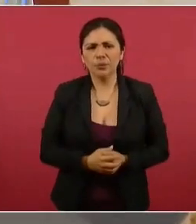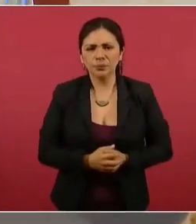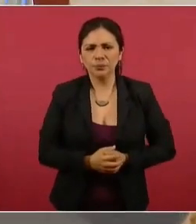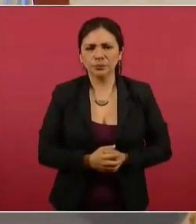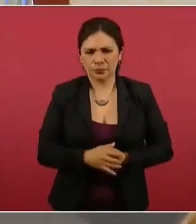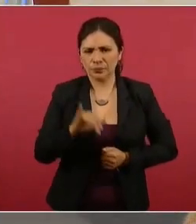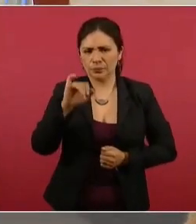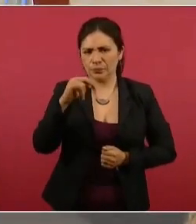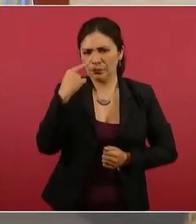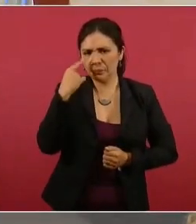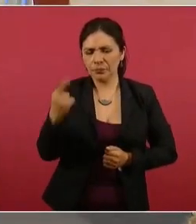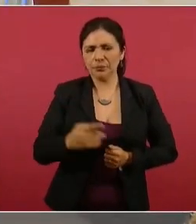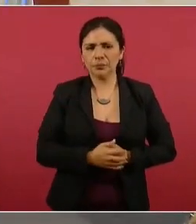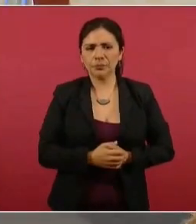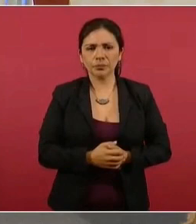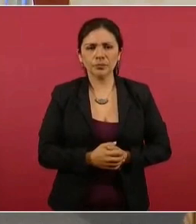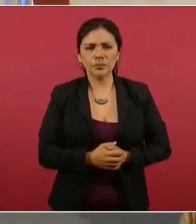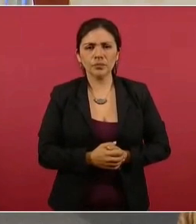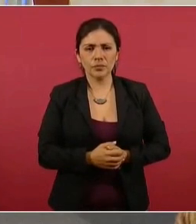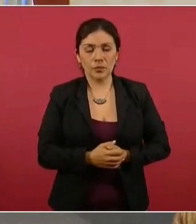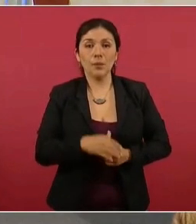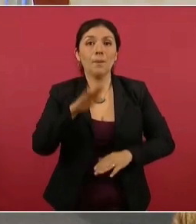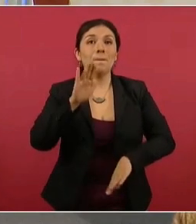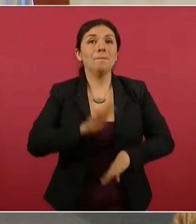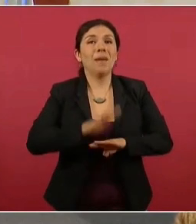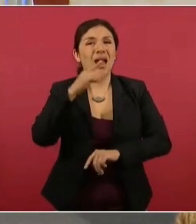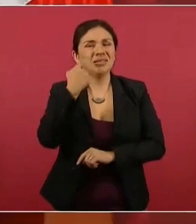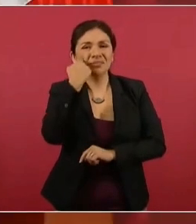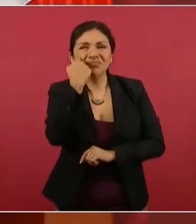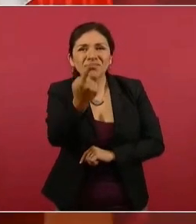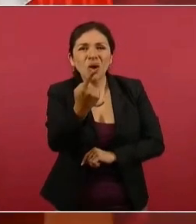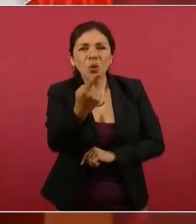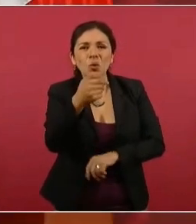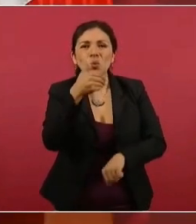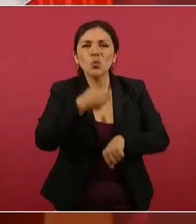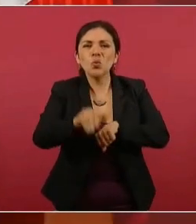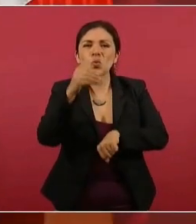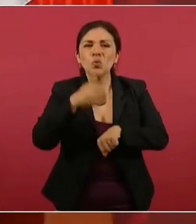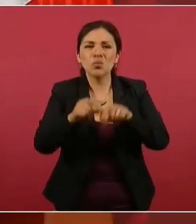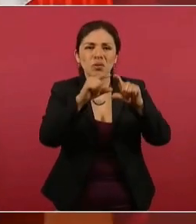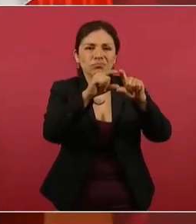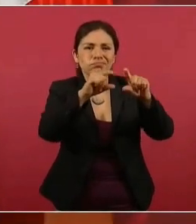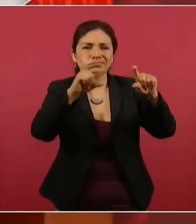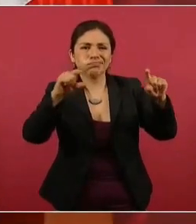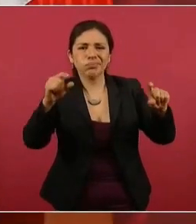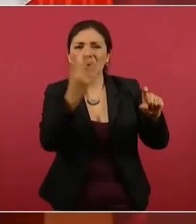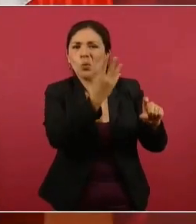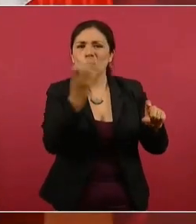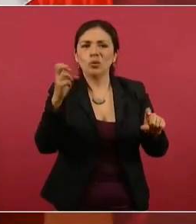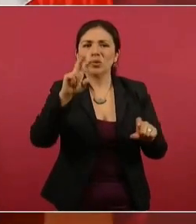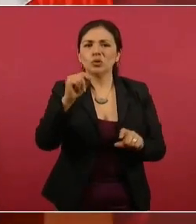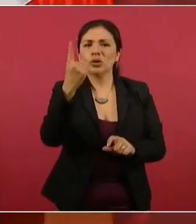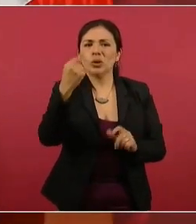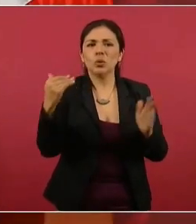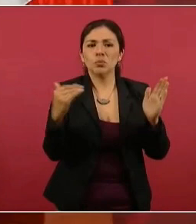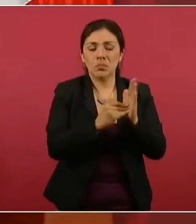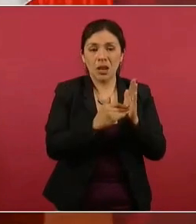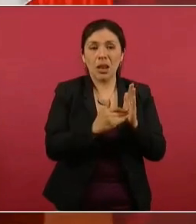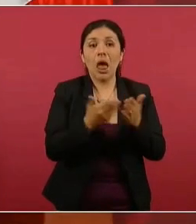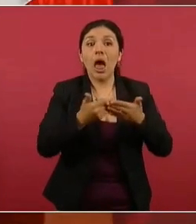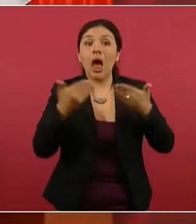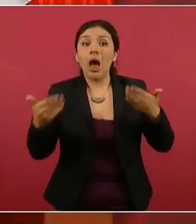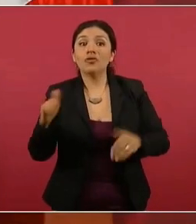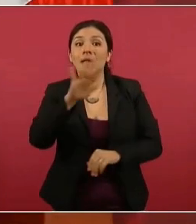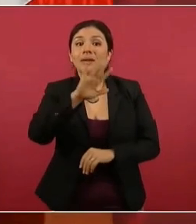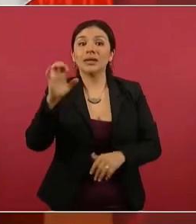Sí, aquí está. Es más en términos cuantitativos. 481 y ahora